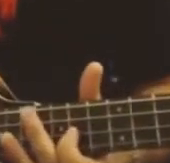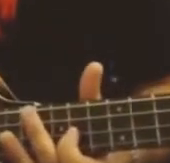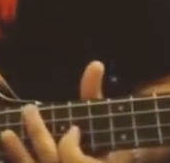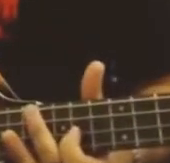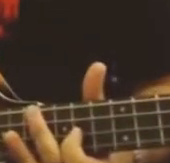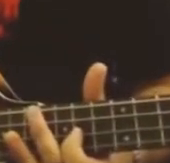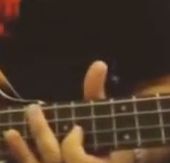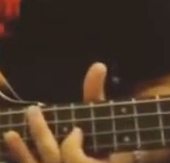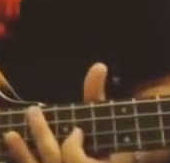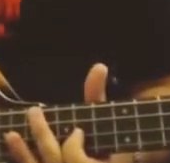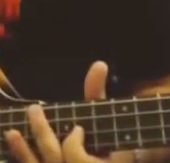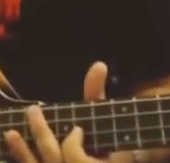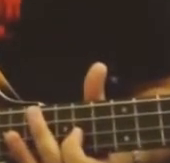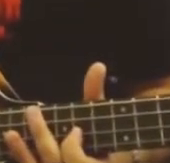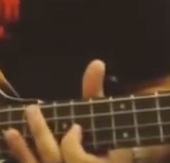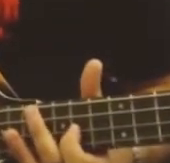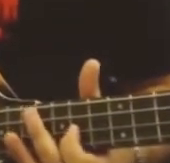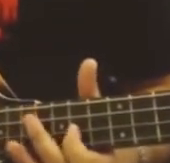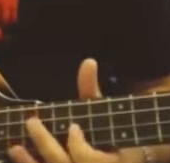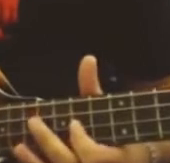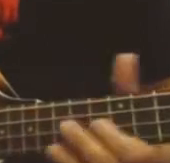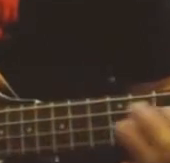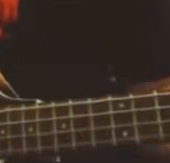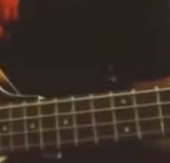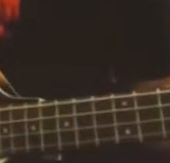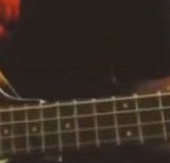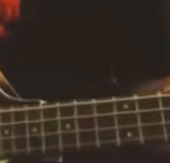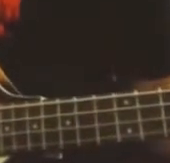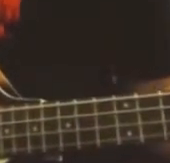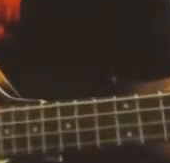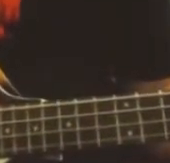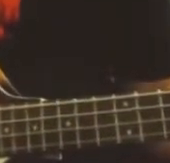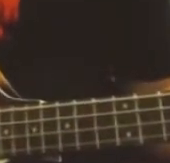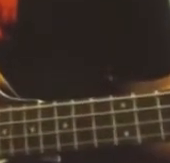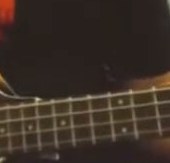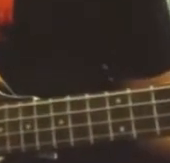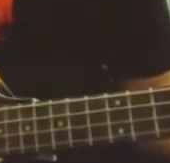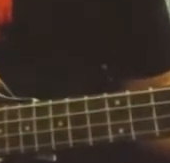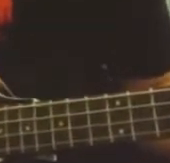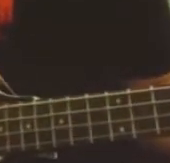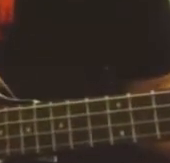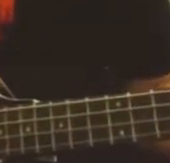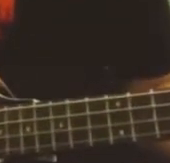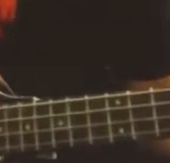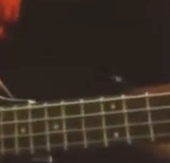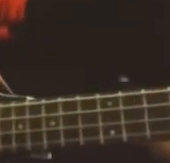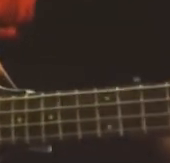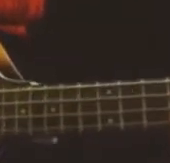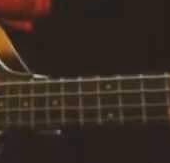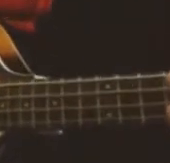Quedarse en casa, que si podés es mejor, con el dedito para arriba, no